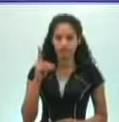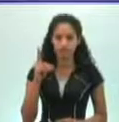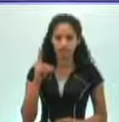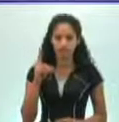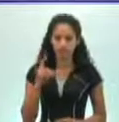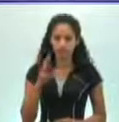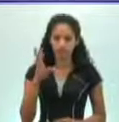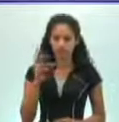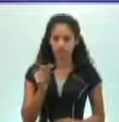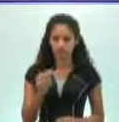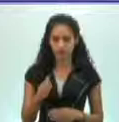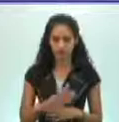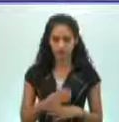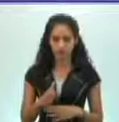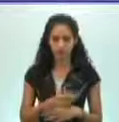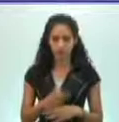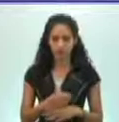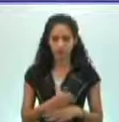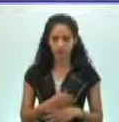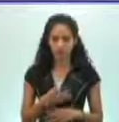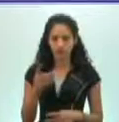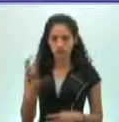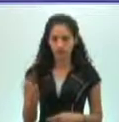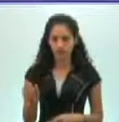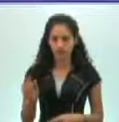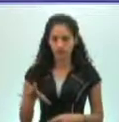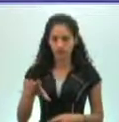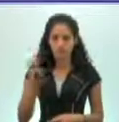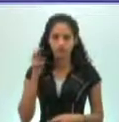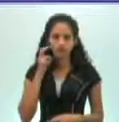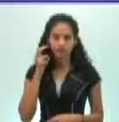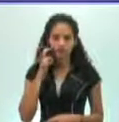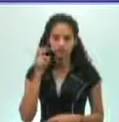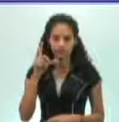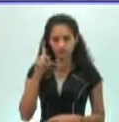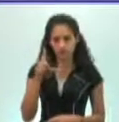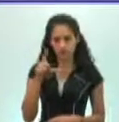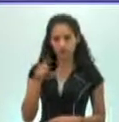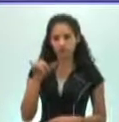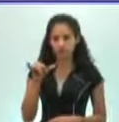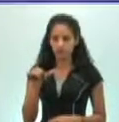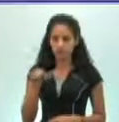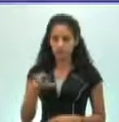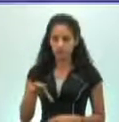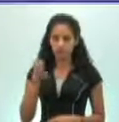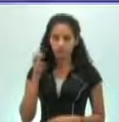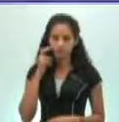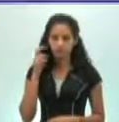calcula la diferencia entre los pasajeros trasladados el lunes y los del sábado.